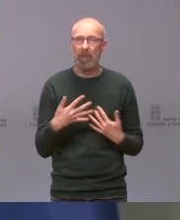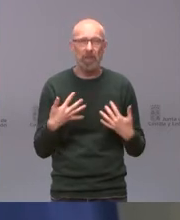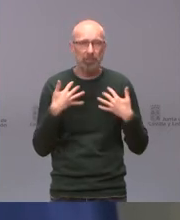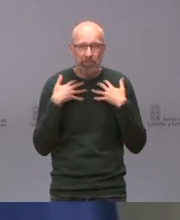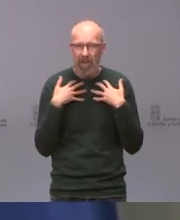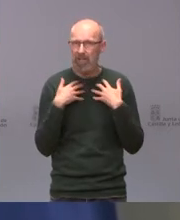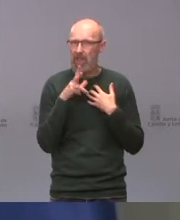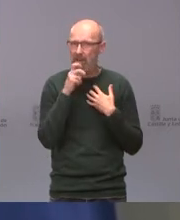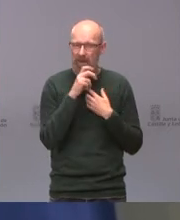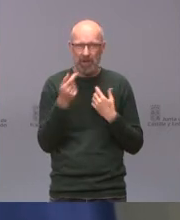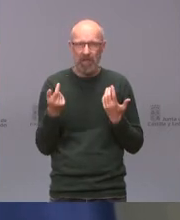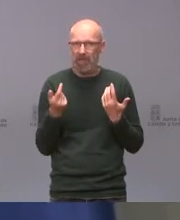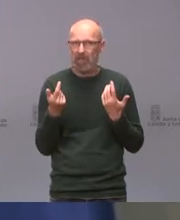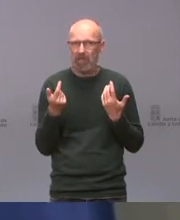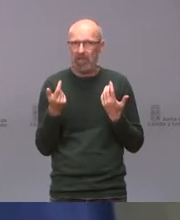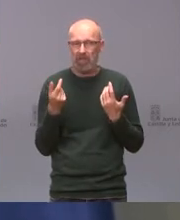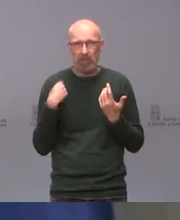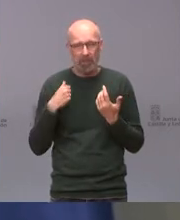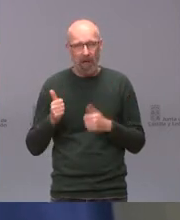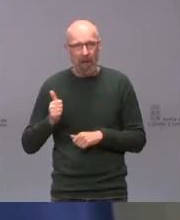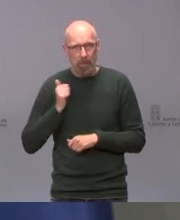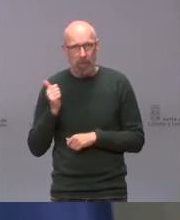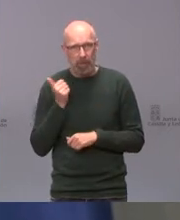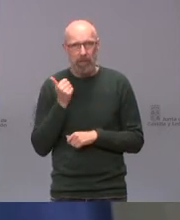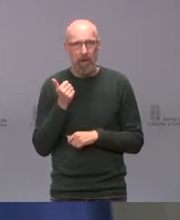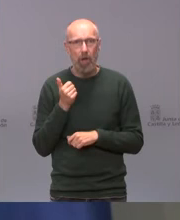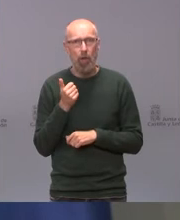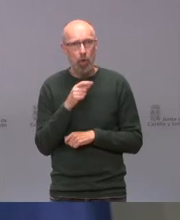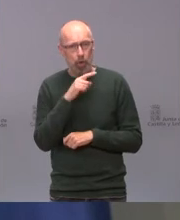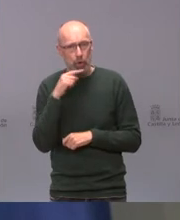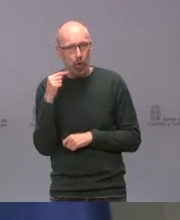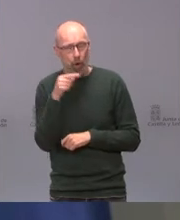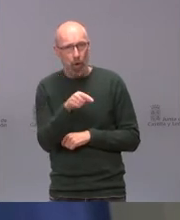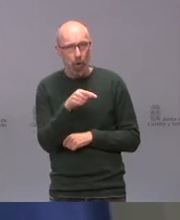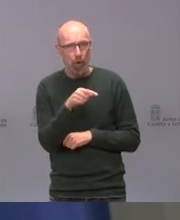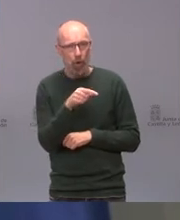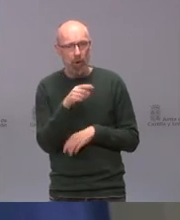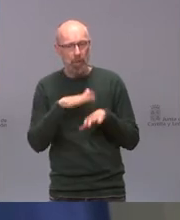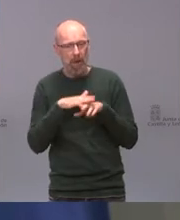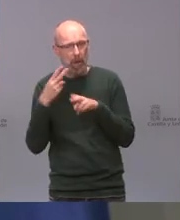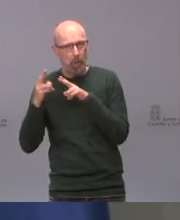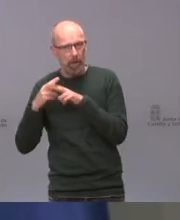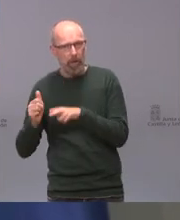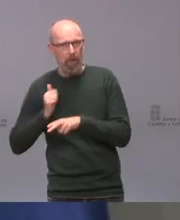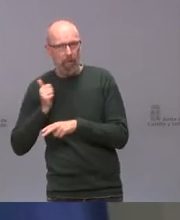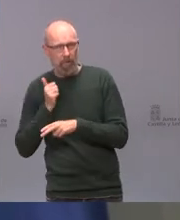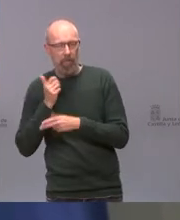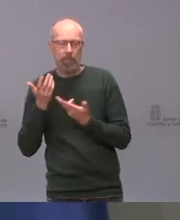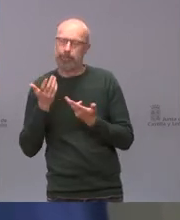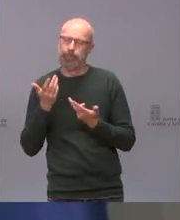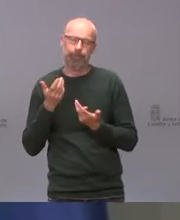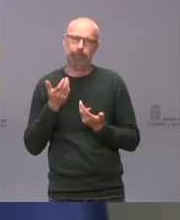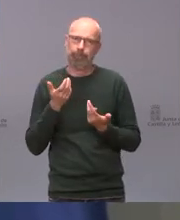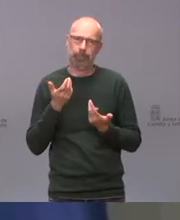repugnante, es utilizar el dolor para obtener rédito político. Es utilizar